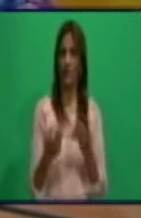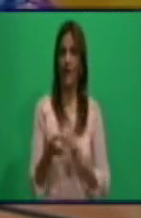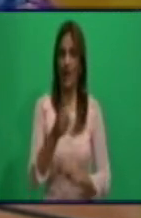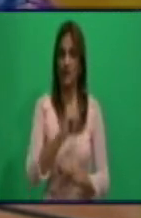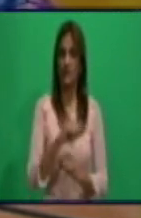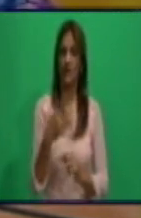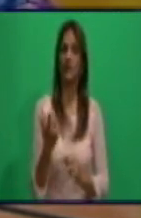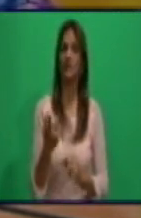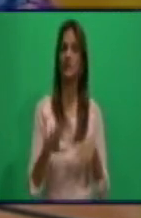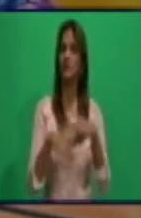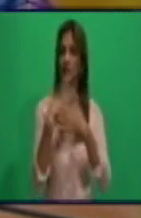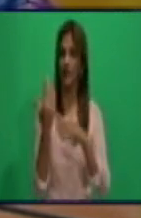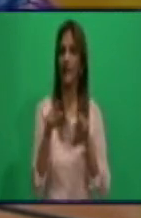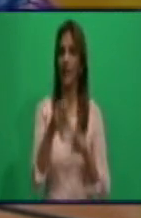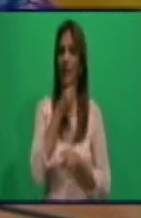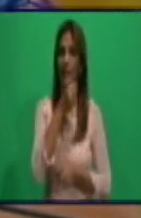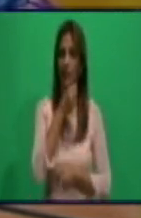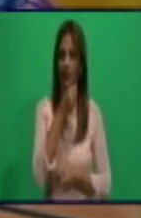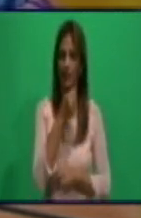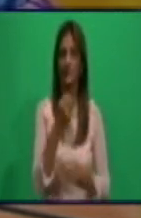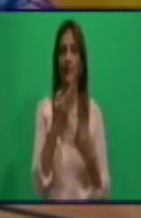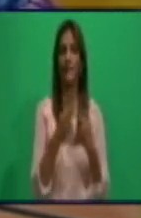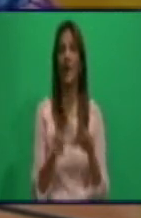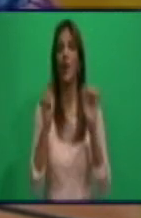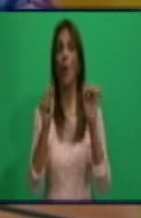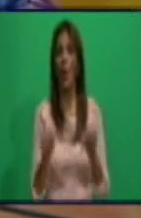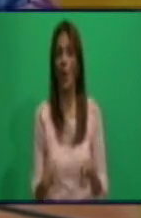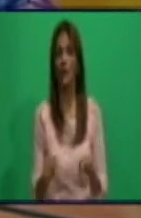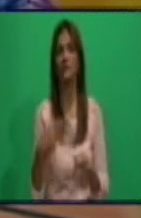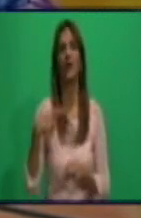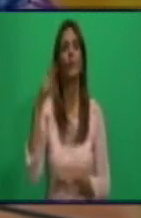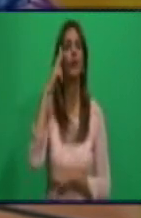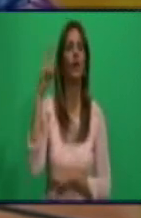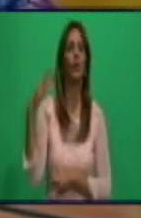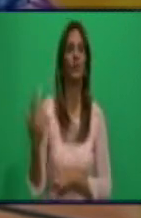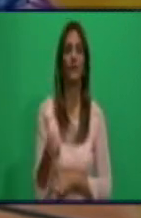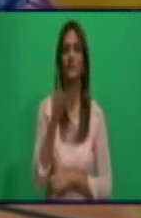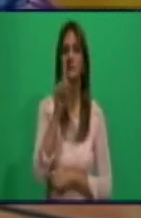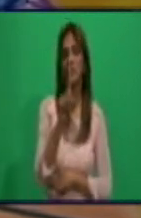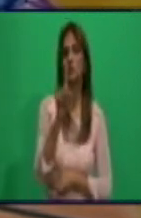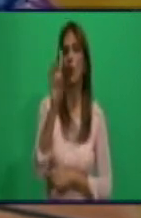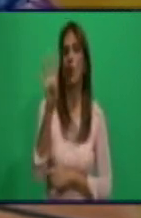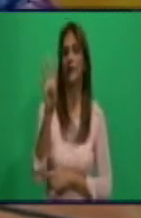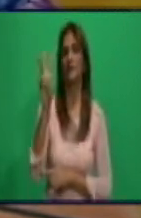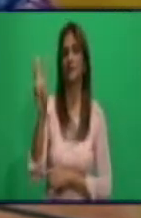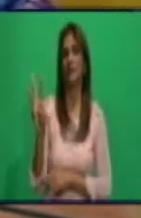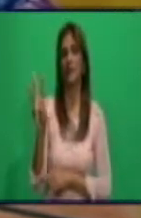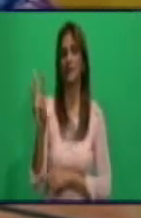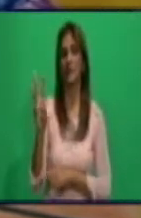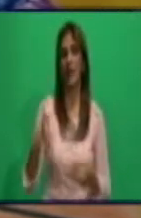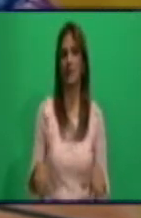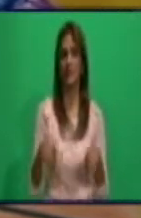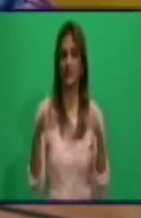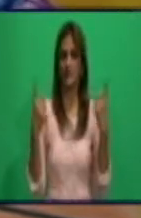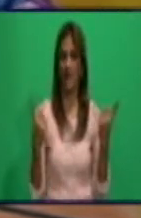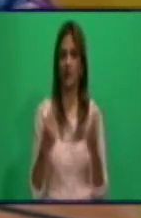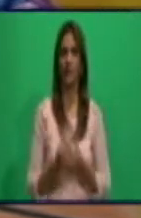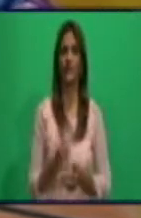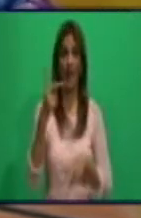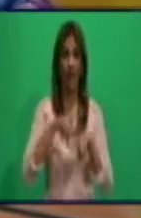página donde estamos recordando conmemorando el siguiente 43 aniversario de una de las páginas más gloriosas de nuestra historia